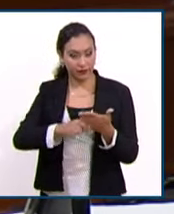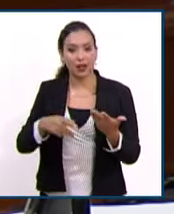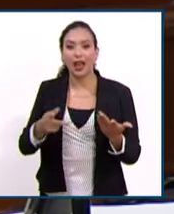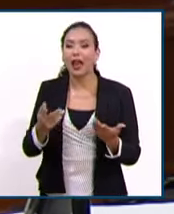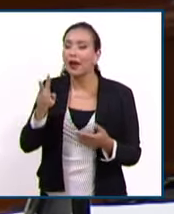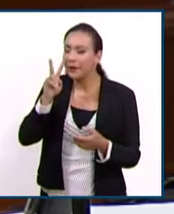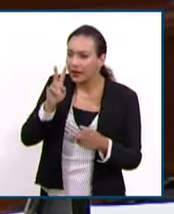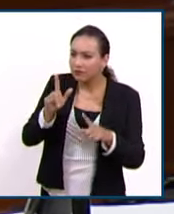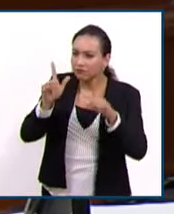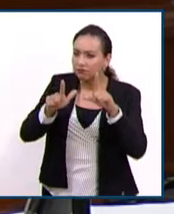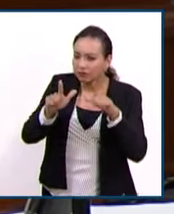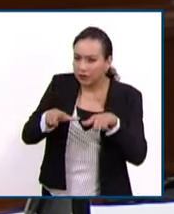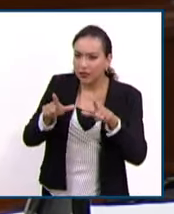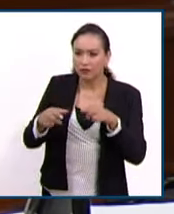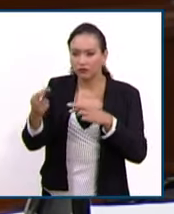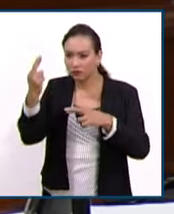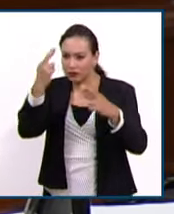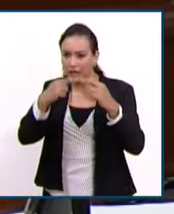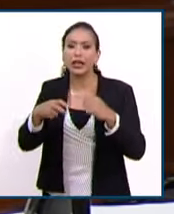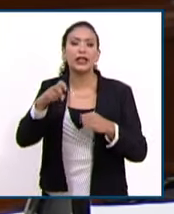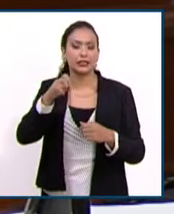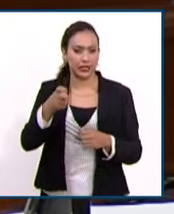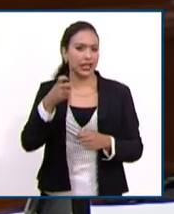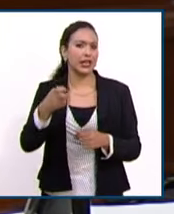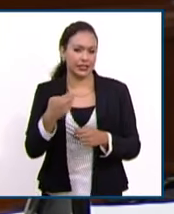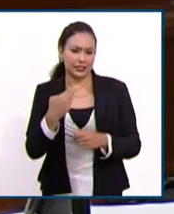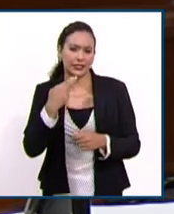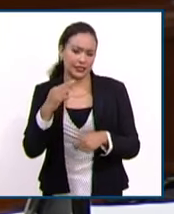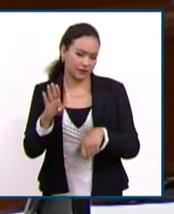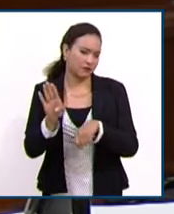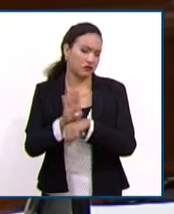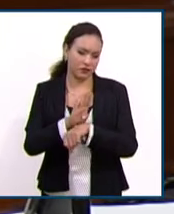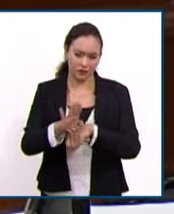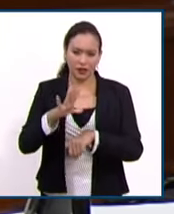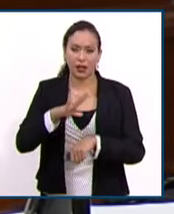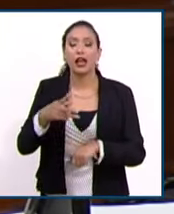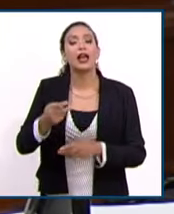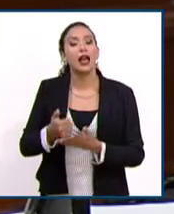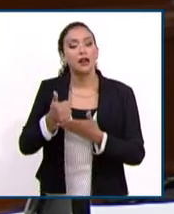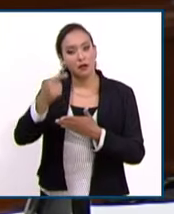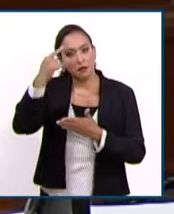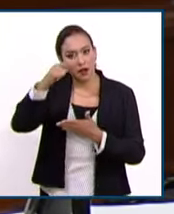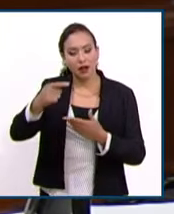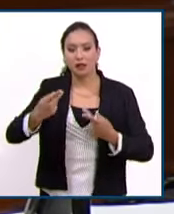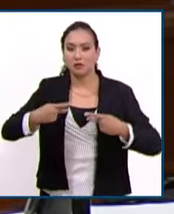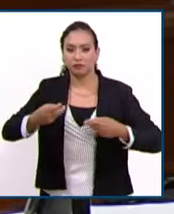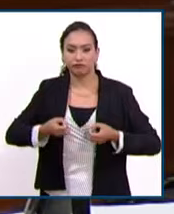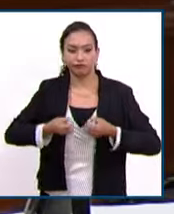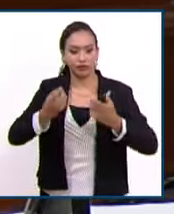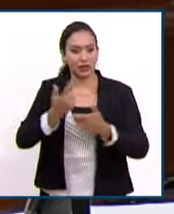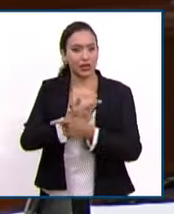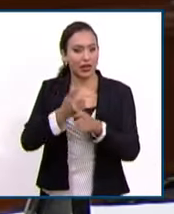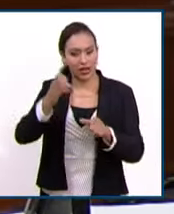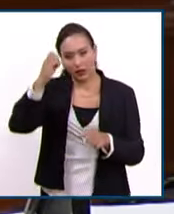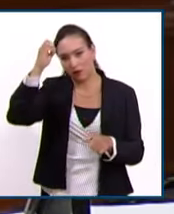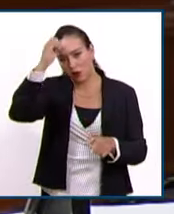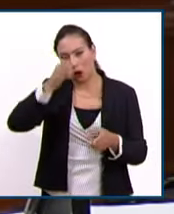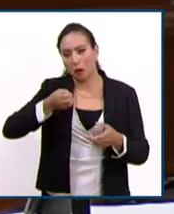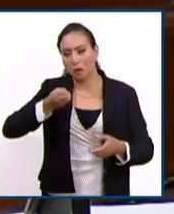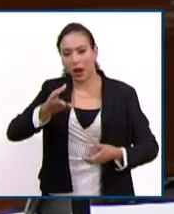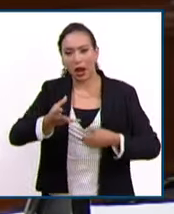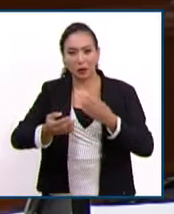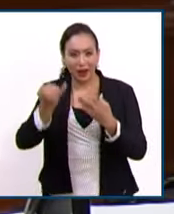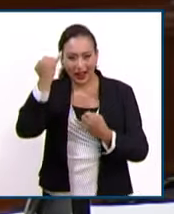plataformas son un mecanismo, sí, que enriquece y que permite la libertad de expresión de opiniones, de